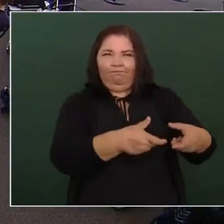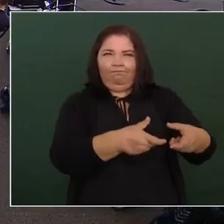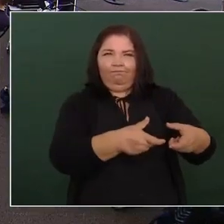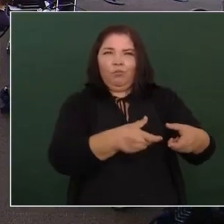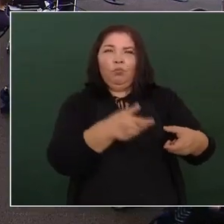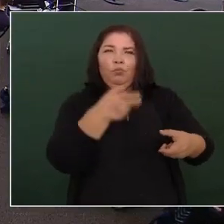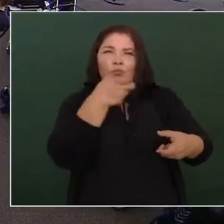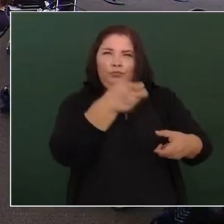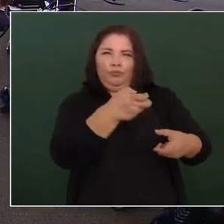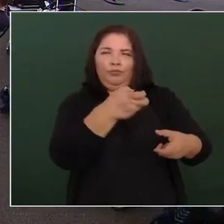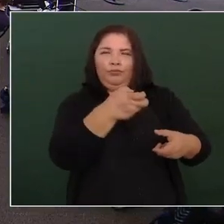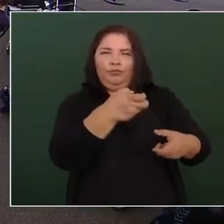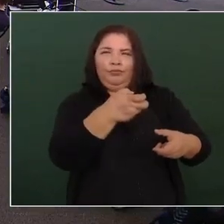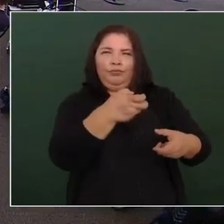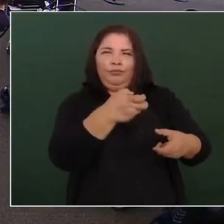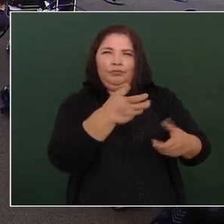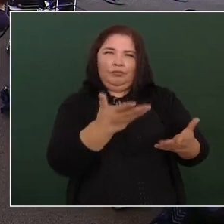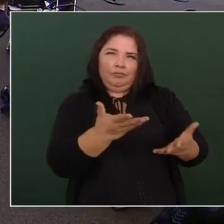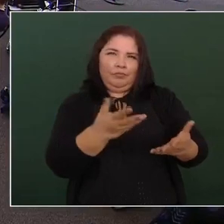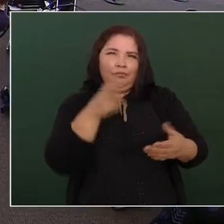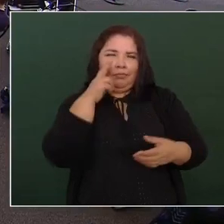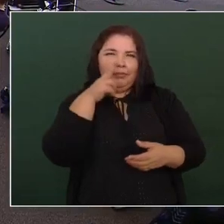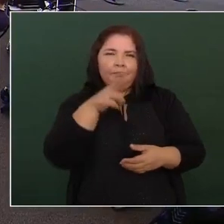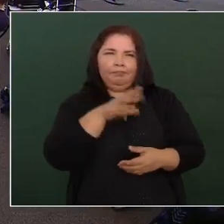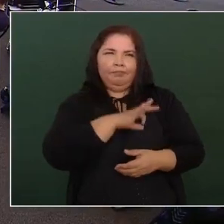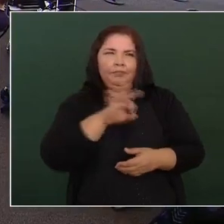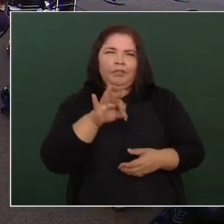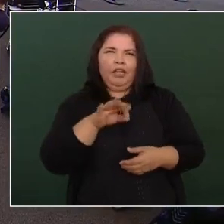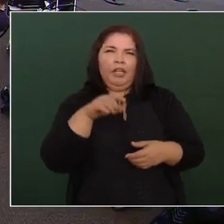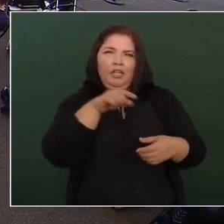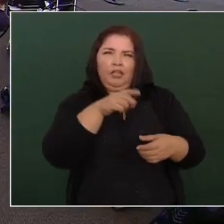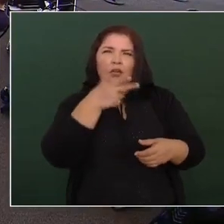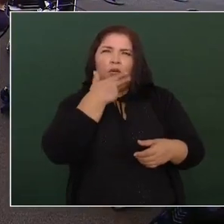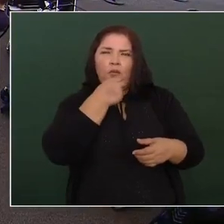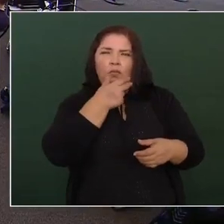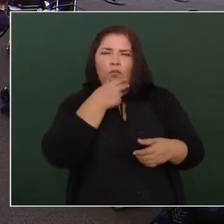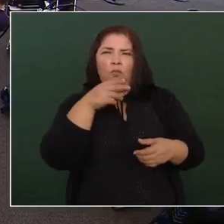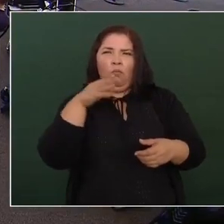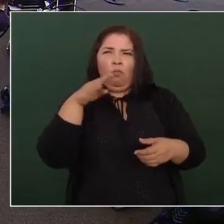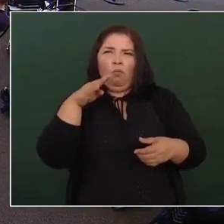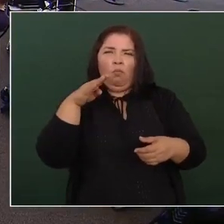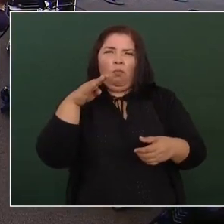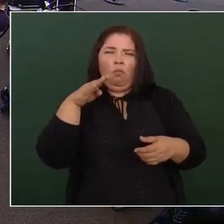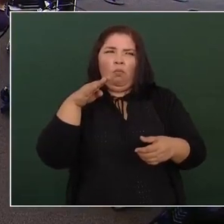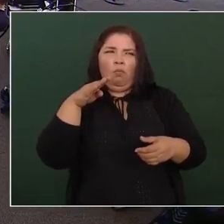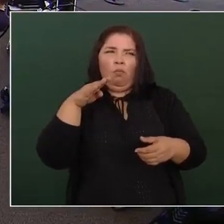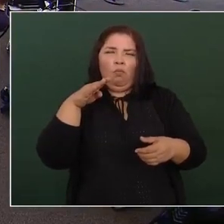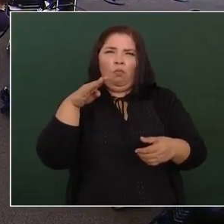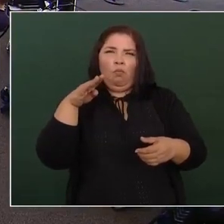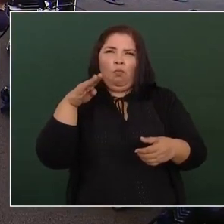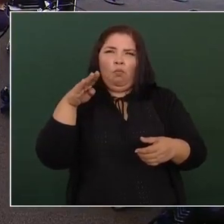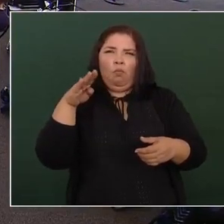Por esto, a ver si se alcanza a ver. Aquí está el buitre, este es África.